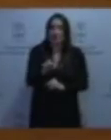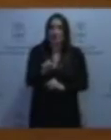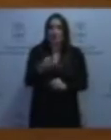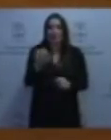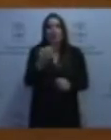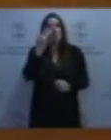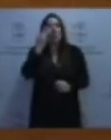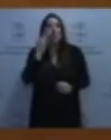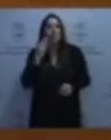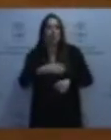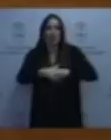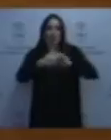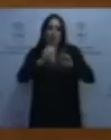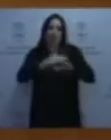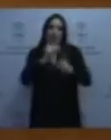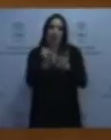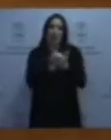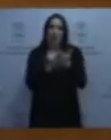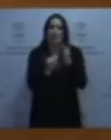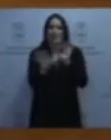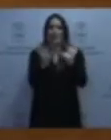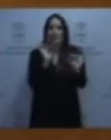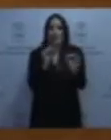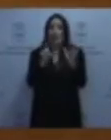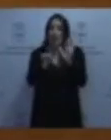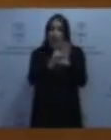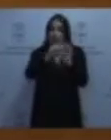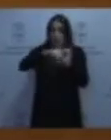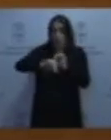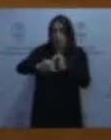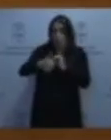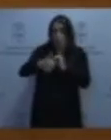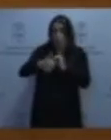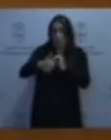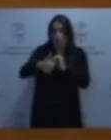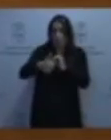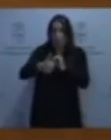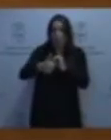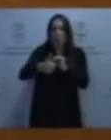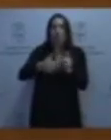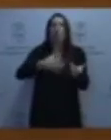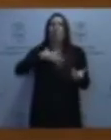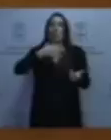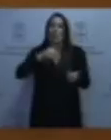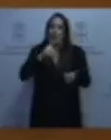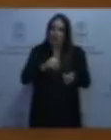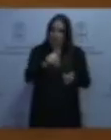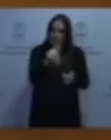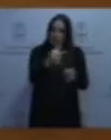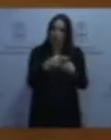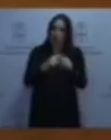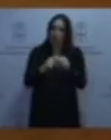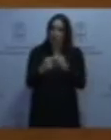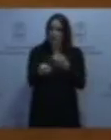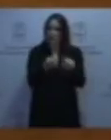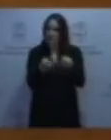en las pruebas de selección. La ley que hoy vamos a aprobar no quita para que en el futuro podamos regular estas cuestiones, en es